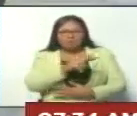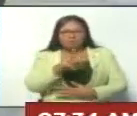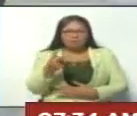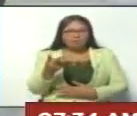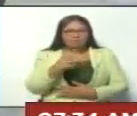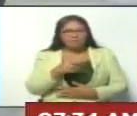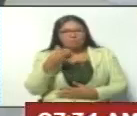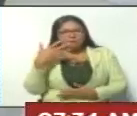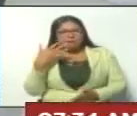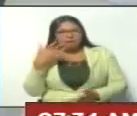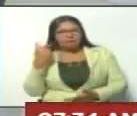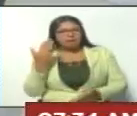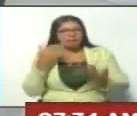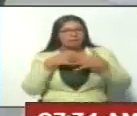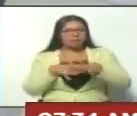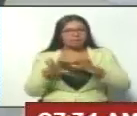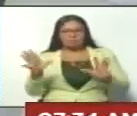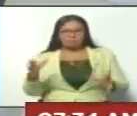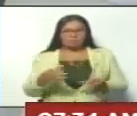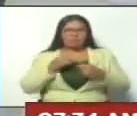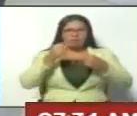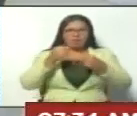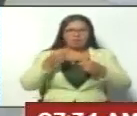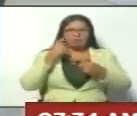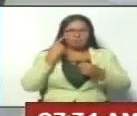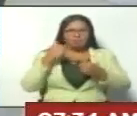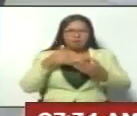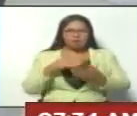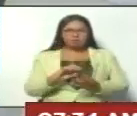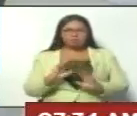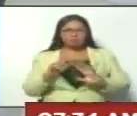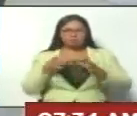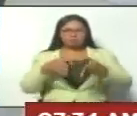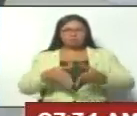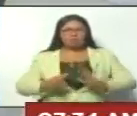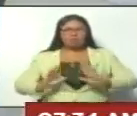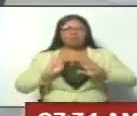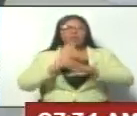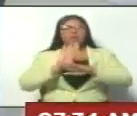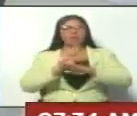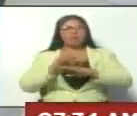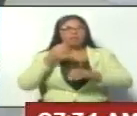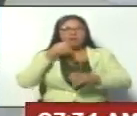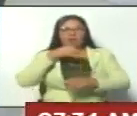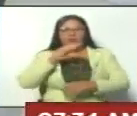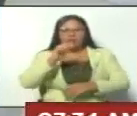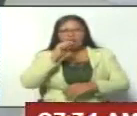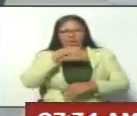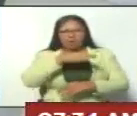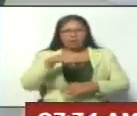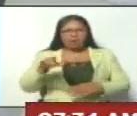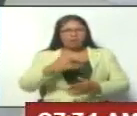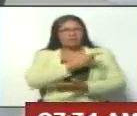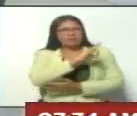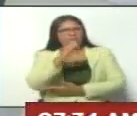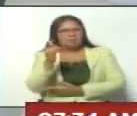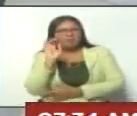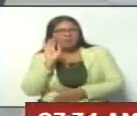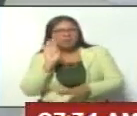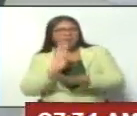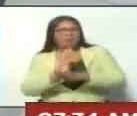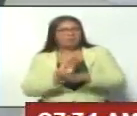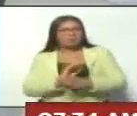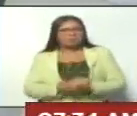y además es una mujer como empoderada, ¿no? Sobre la danta. Es la que cuida las aguas, es la que cuida la selva, es la que